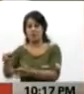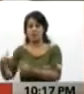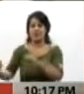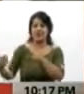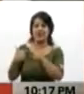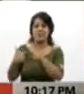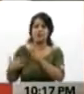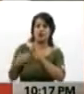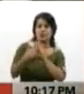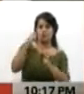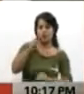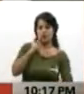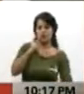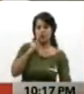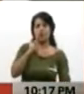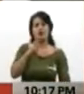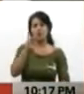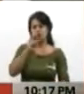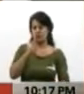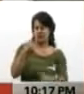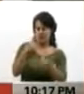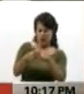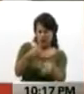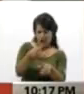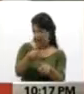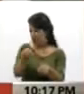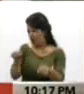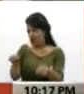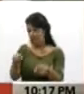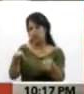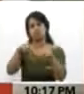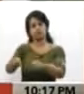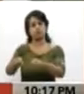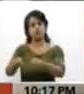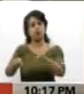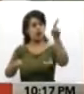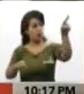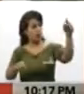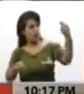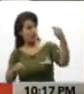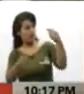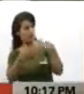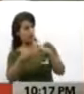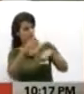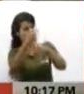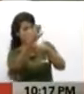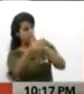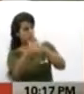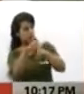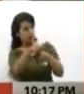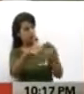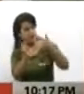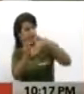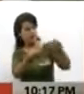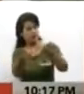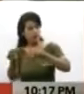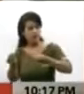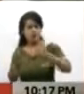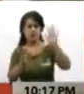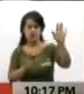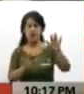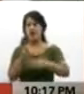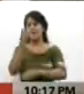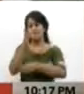mismo señor Bolívar le dijo un día: la mitad de los venezolanos han muerto defendiendo la patria, la otra mitad